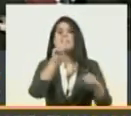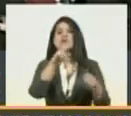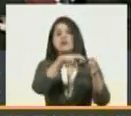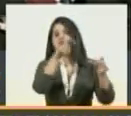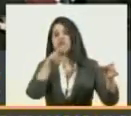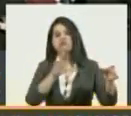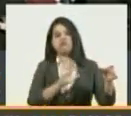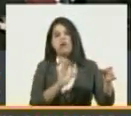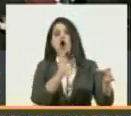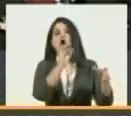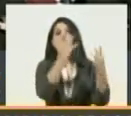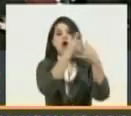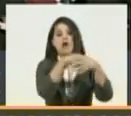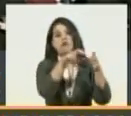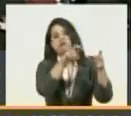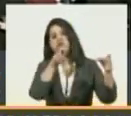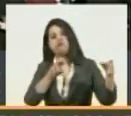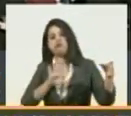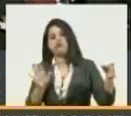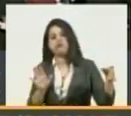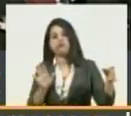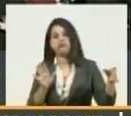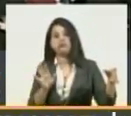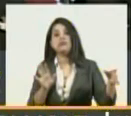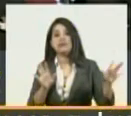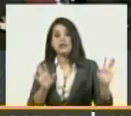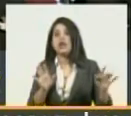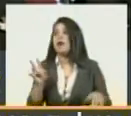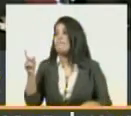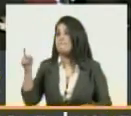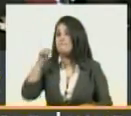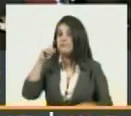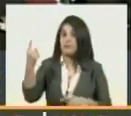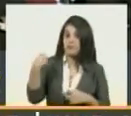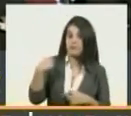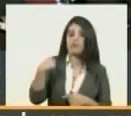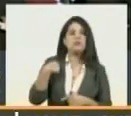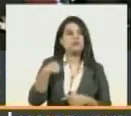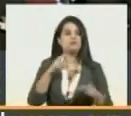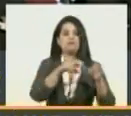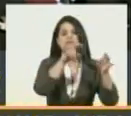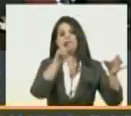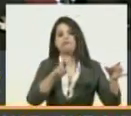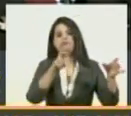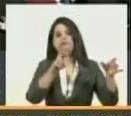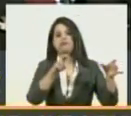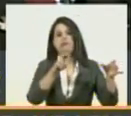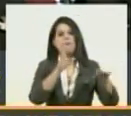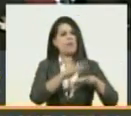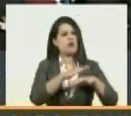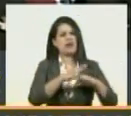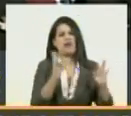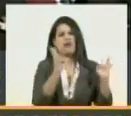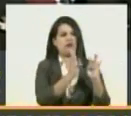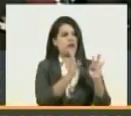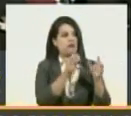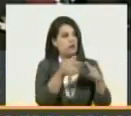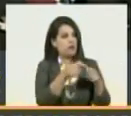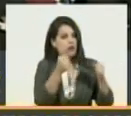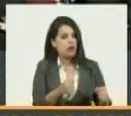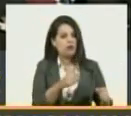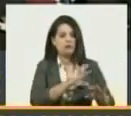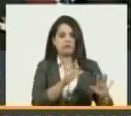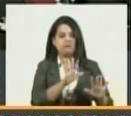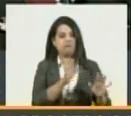esta organización y que fue ejecutada inmediatamente a partir de ese bochornoso y fraudulento